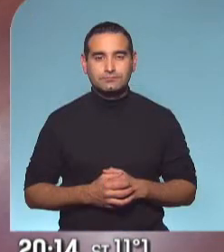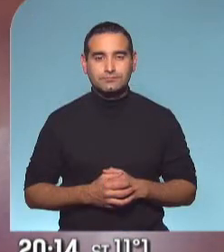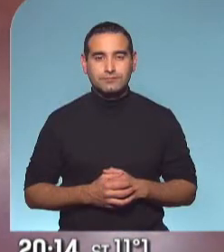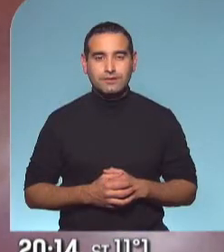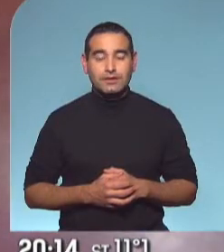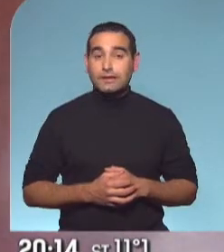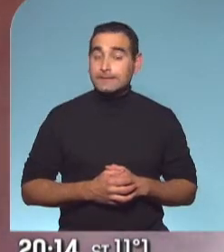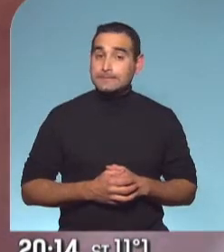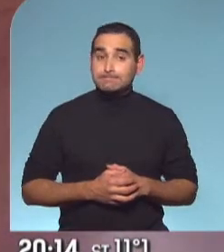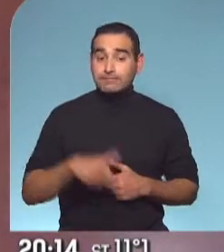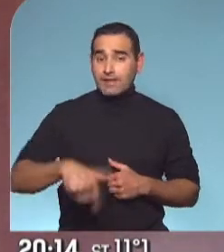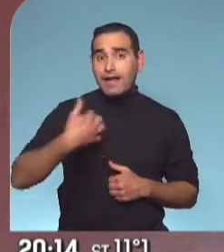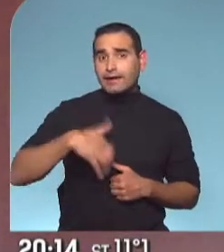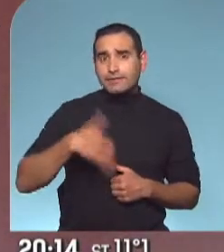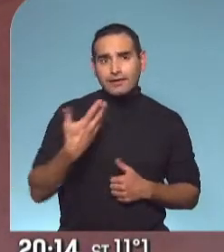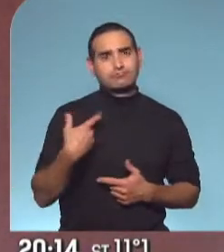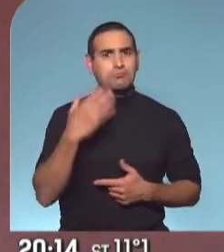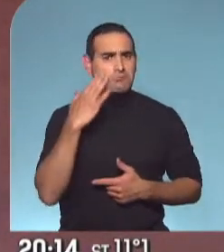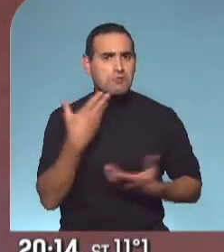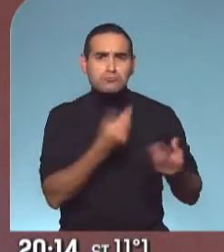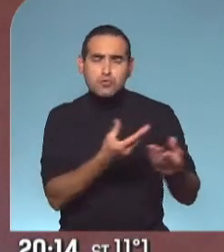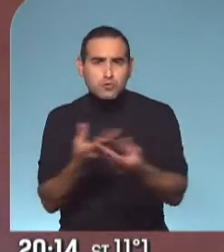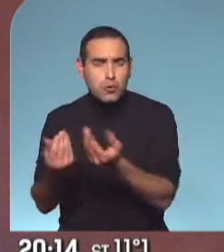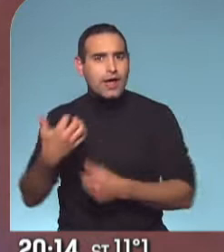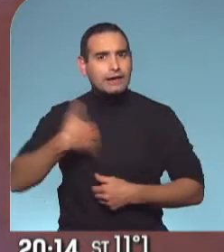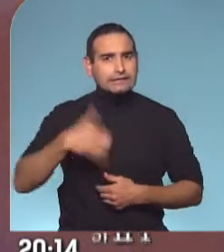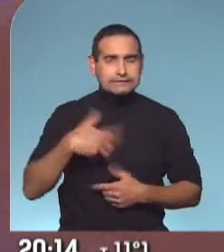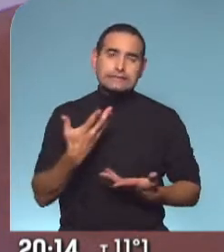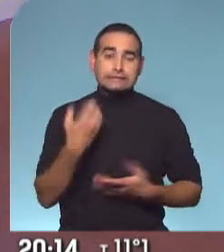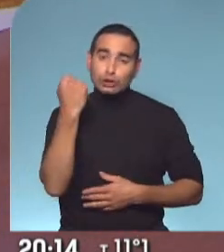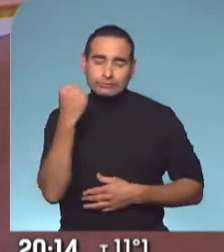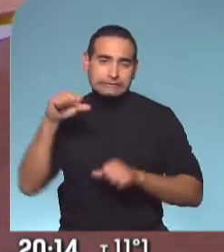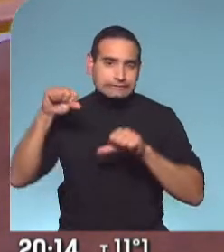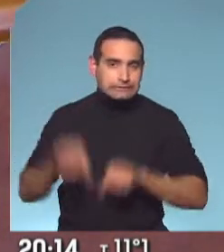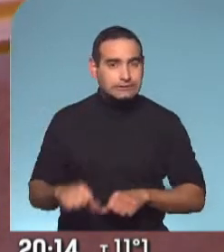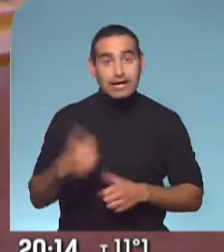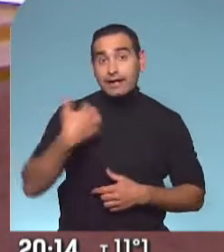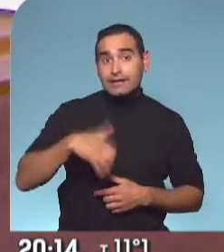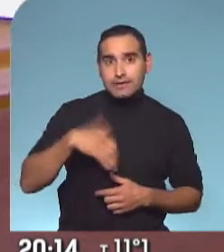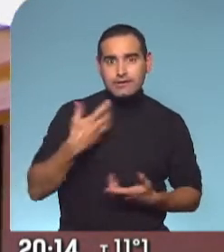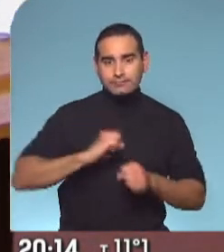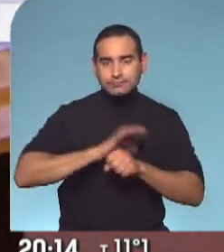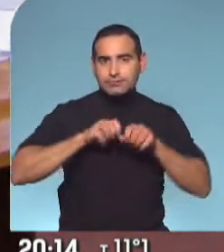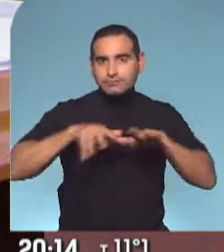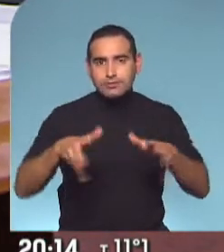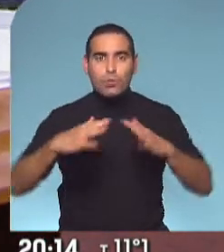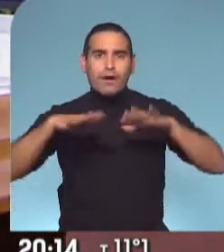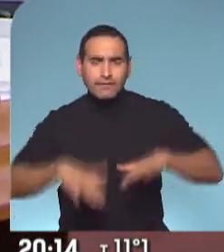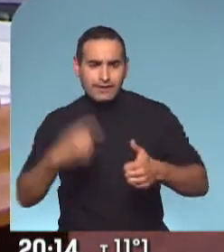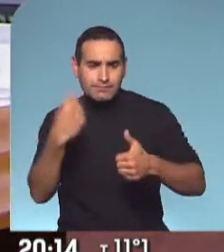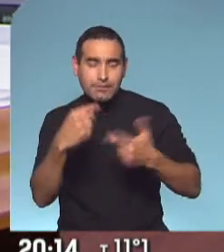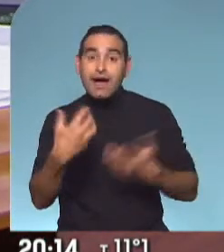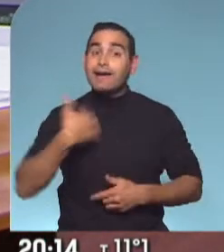montón de cosas. Es una Argentina de solidaridad, es una Argentina de sufrimiento económico, es una Argentina de pandemia, de cuarentena, y